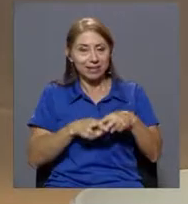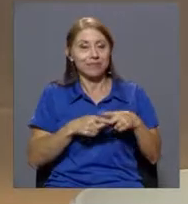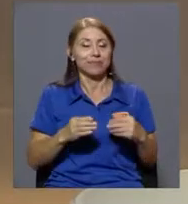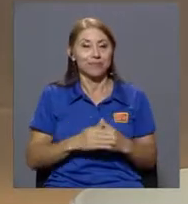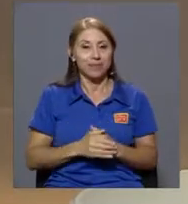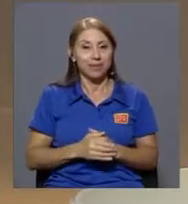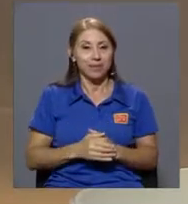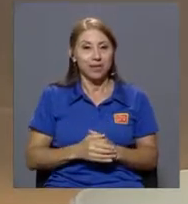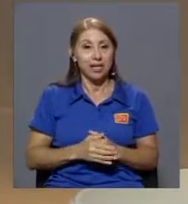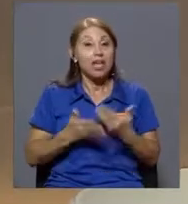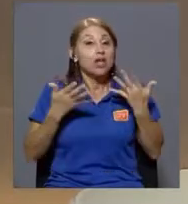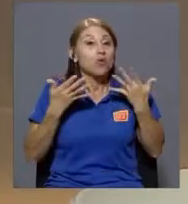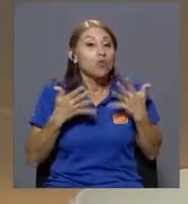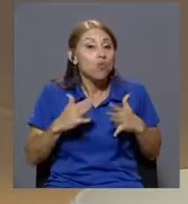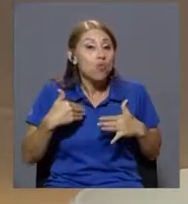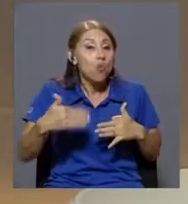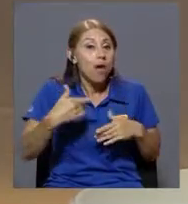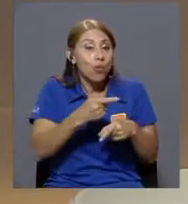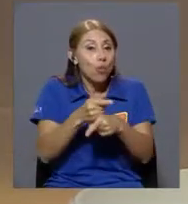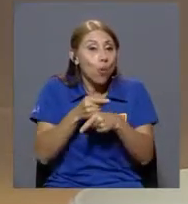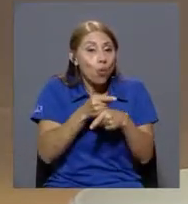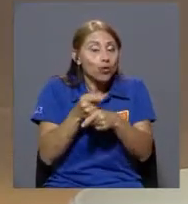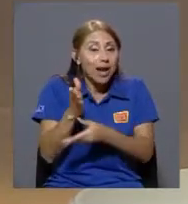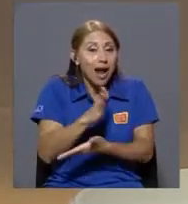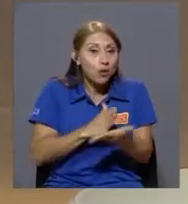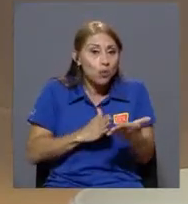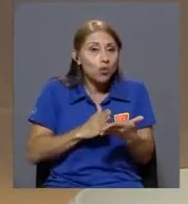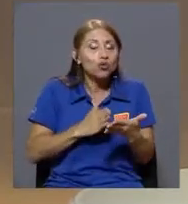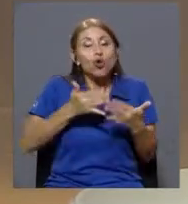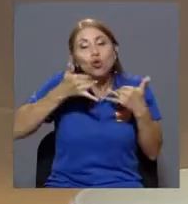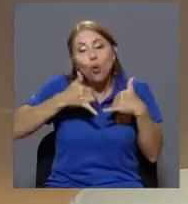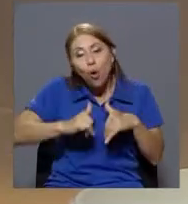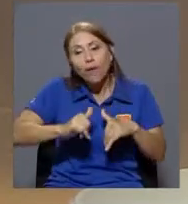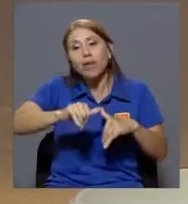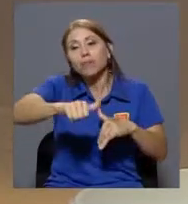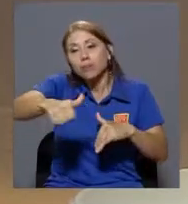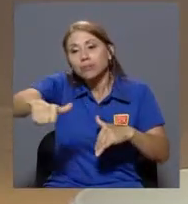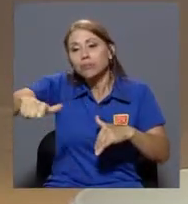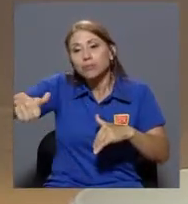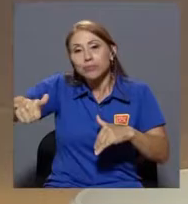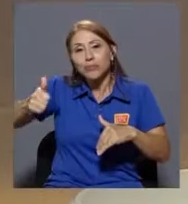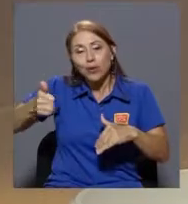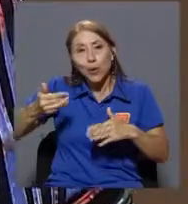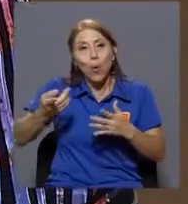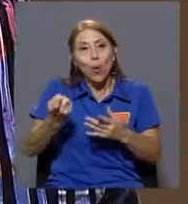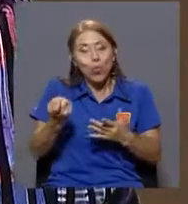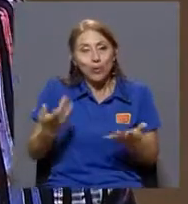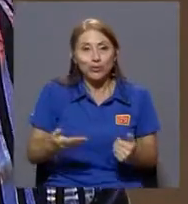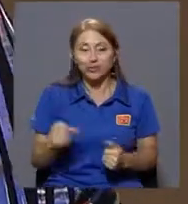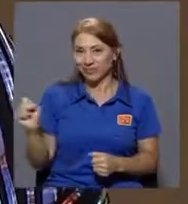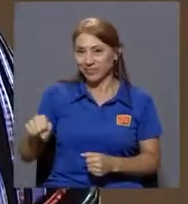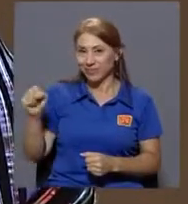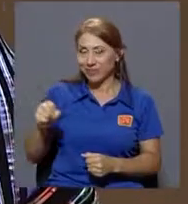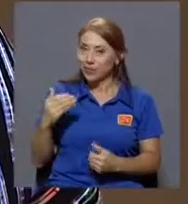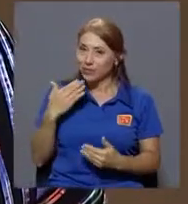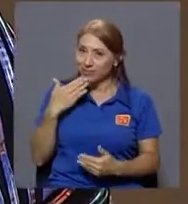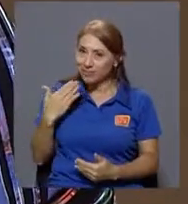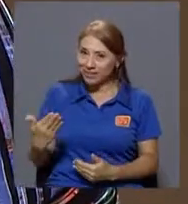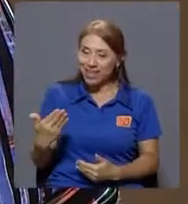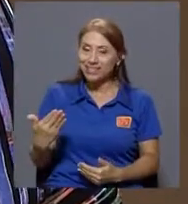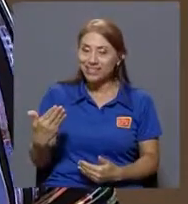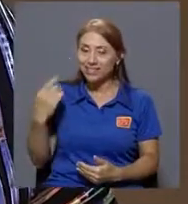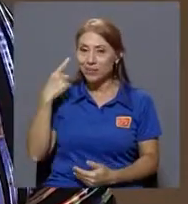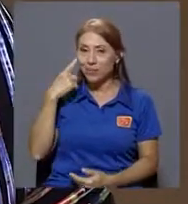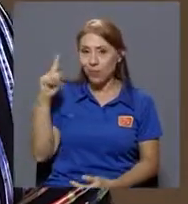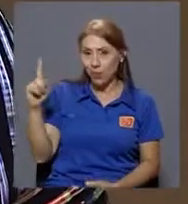y que una vez que corrija algunos todavía le quedarán otros y así otros. Es. Bueno, muchísimas gracias por